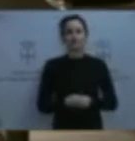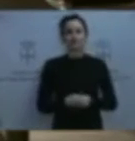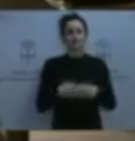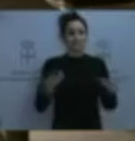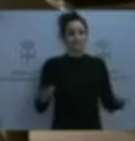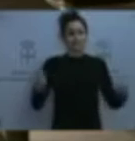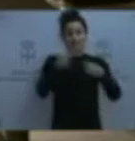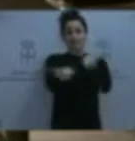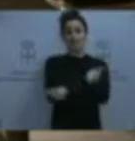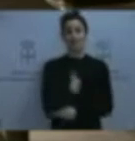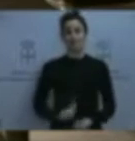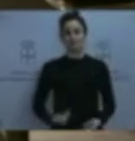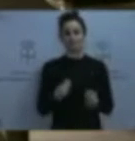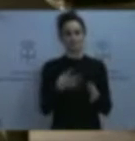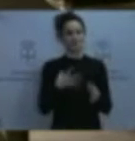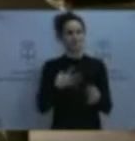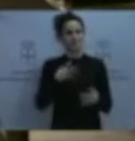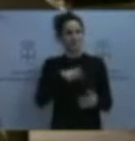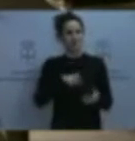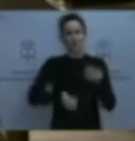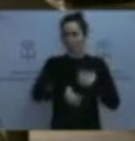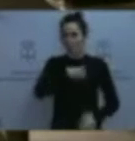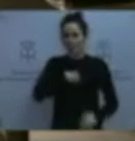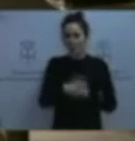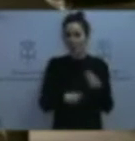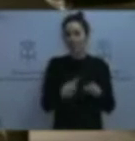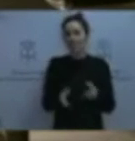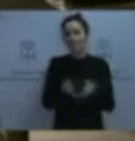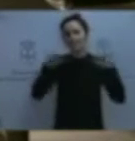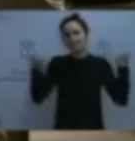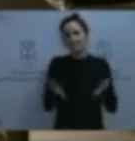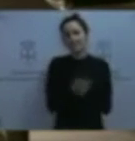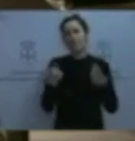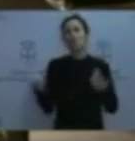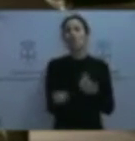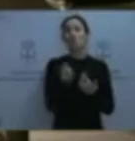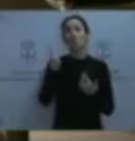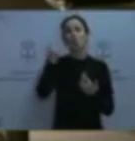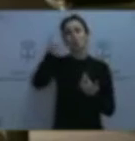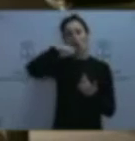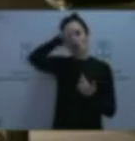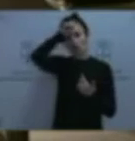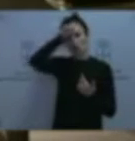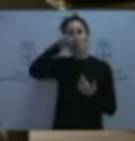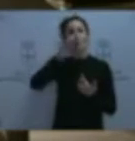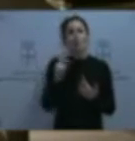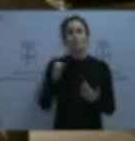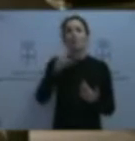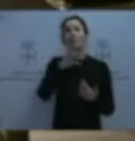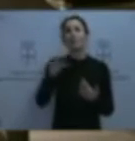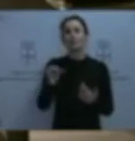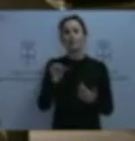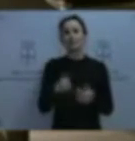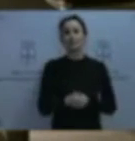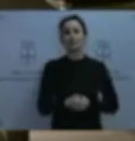paradigma de la impotencia y del aislamiento se reflejaba muy bien en una novela, Solo en Berlín, en la que Elise y Otto Hampel